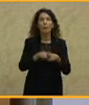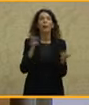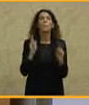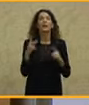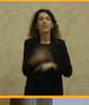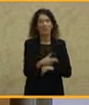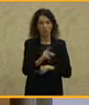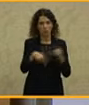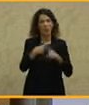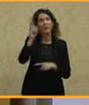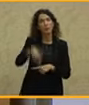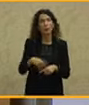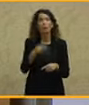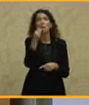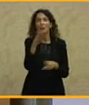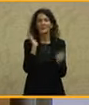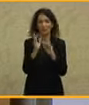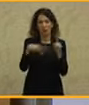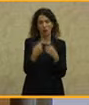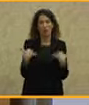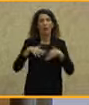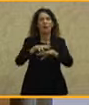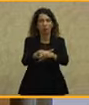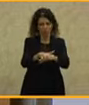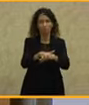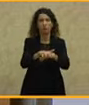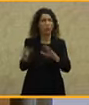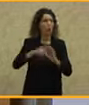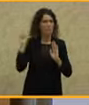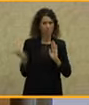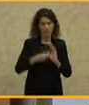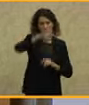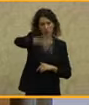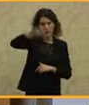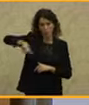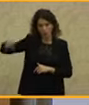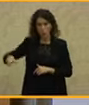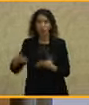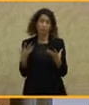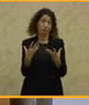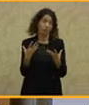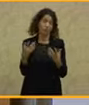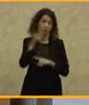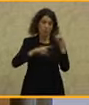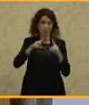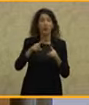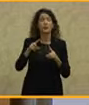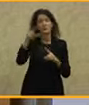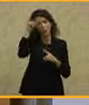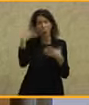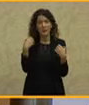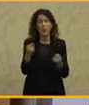prevención y, como no, al buen tratamiento y a la integración, desde luego, plena de las personas que tenéis problemas de salud mental.